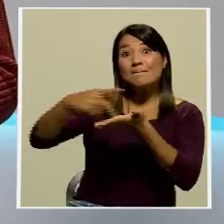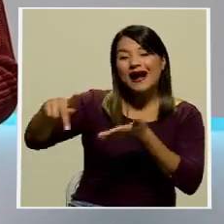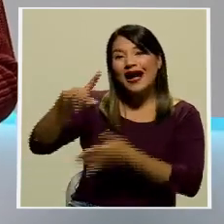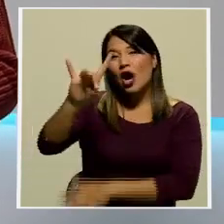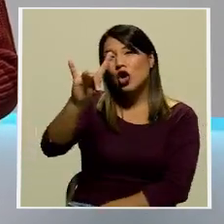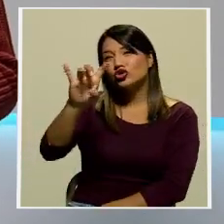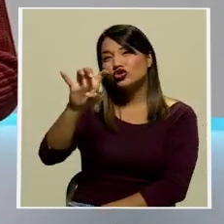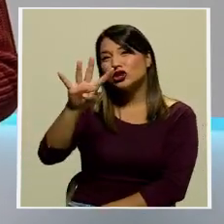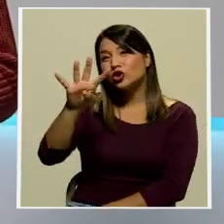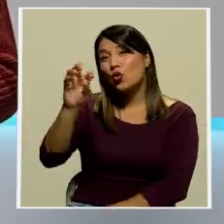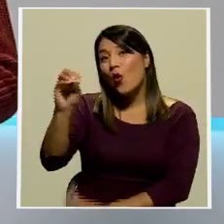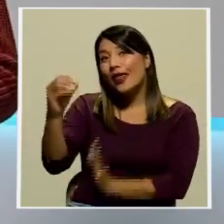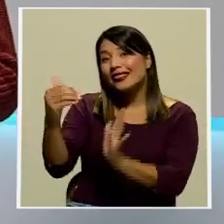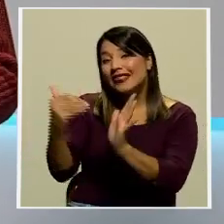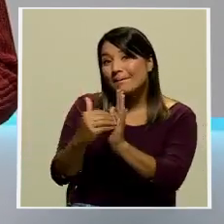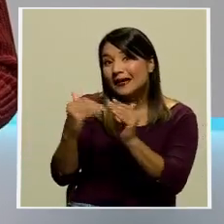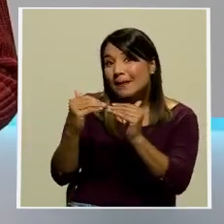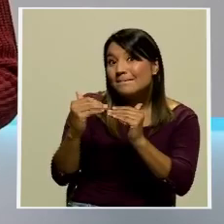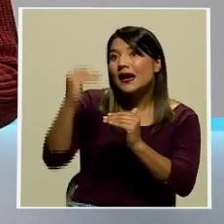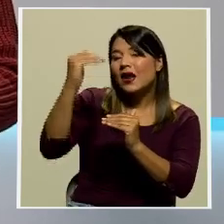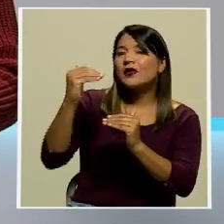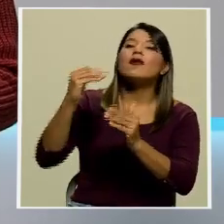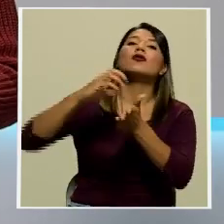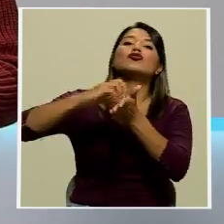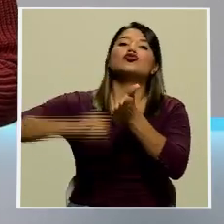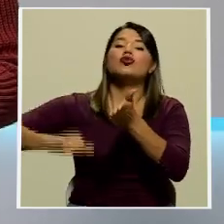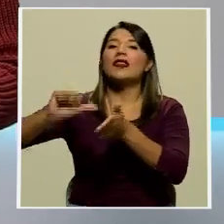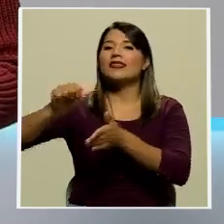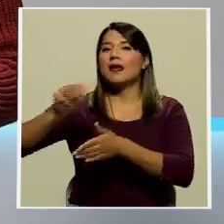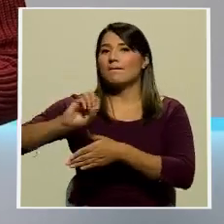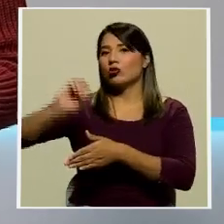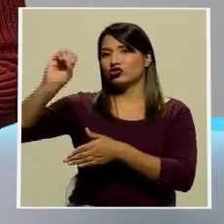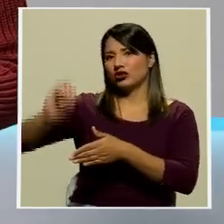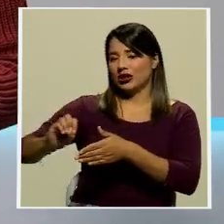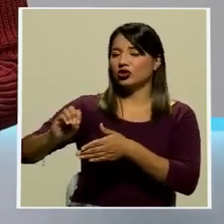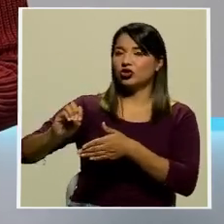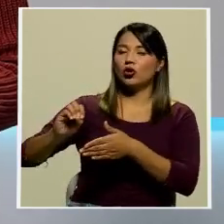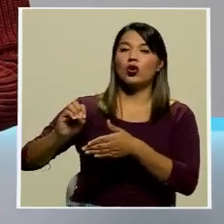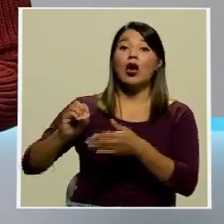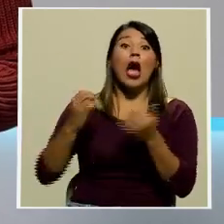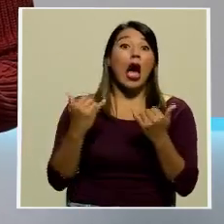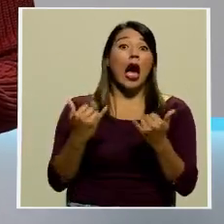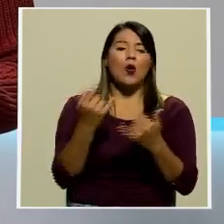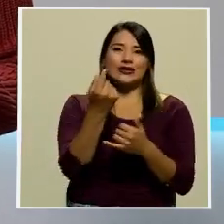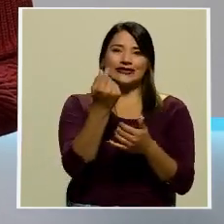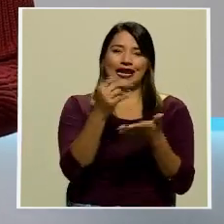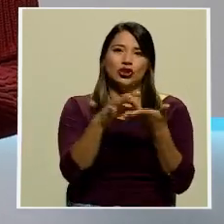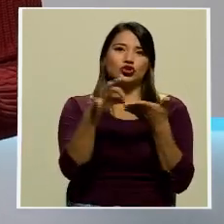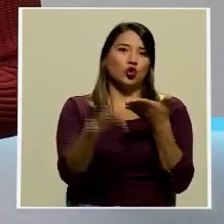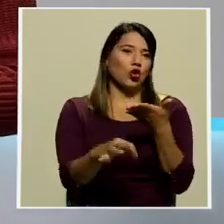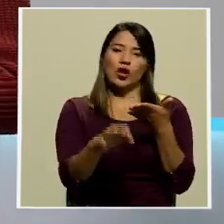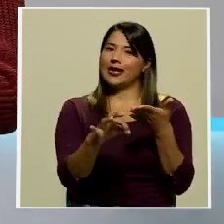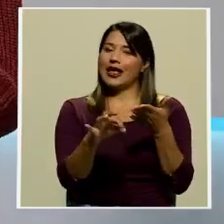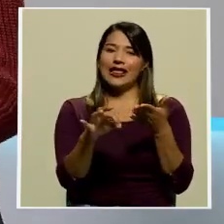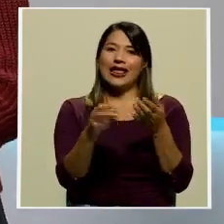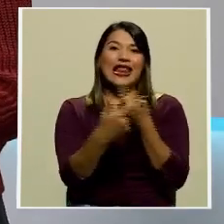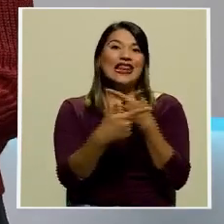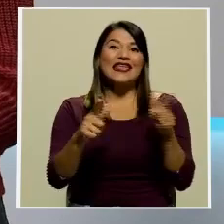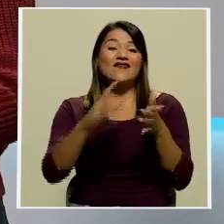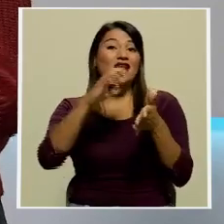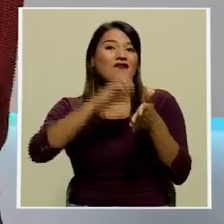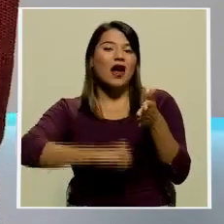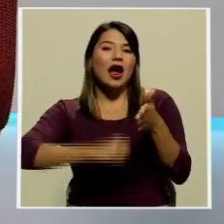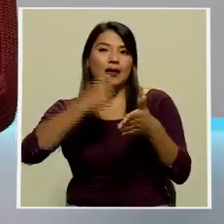también estarían aportando al menos un 10% de renta. Actualmente el salario escolar tiene exoneración. Don Ernesto, no sé si usted quiere hacerme